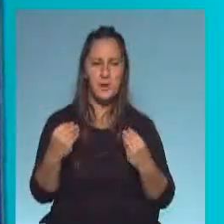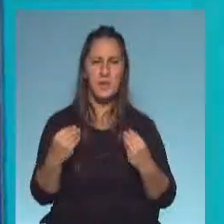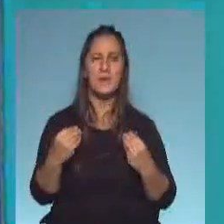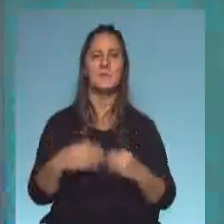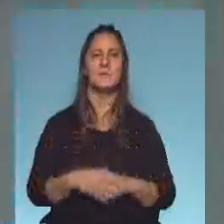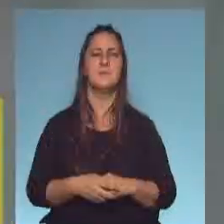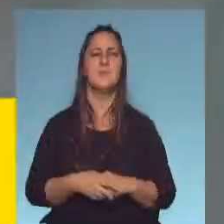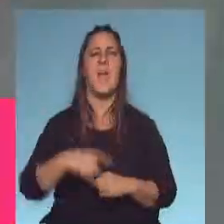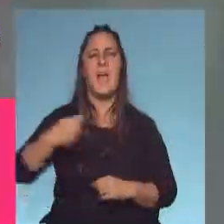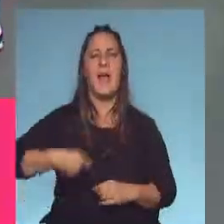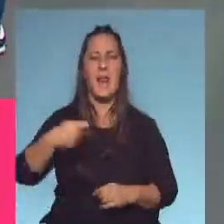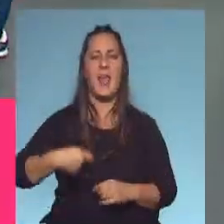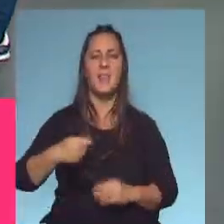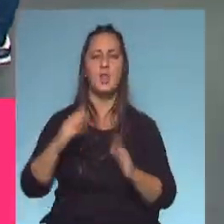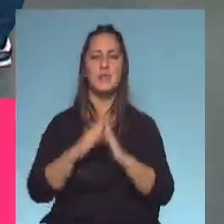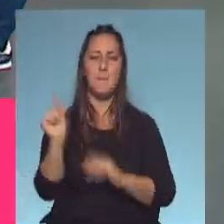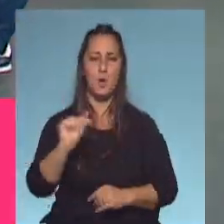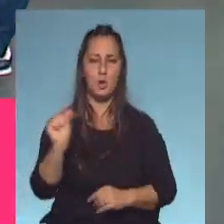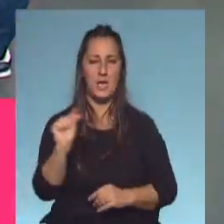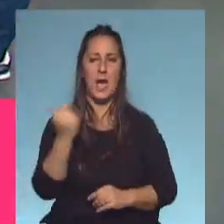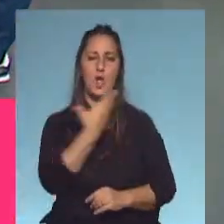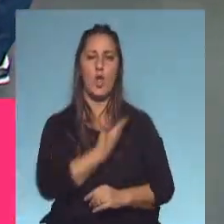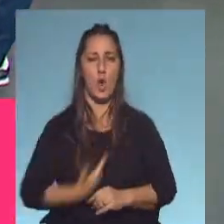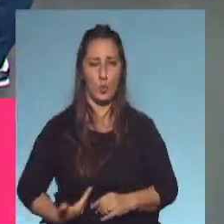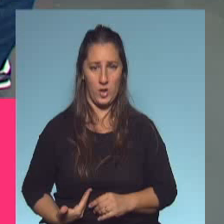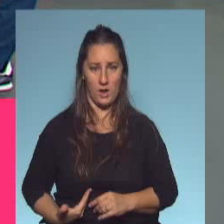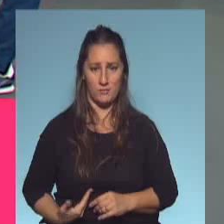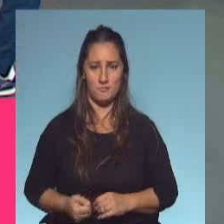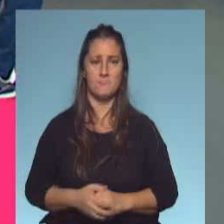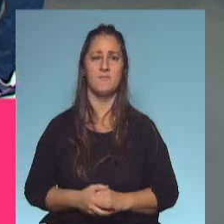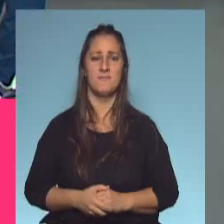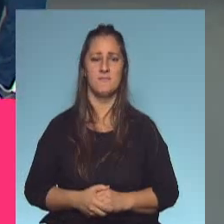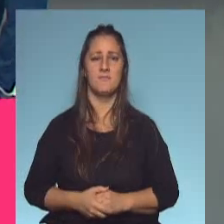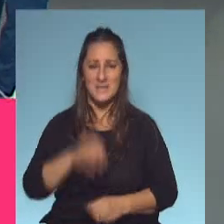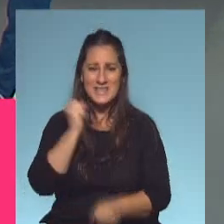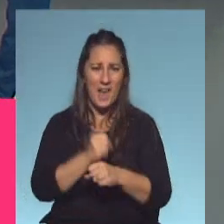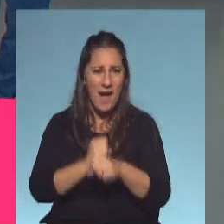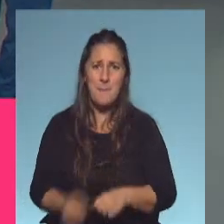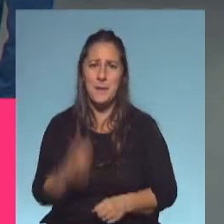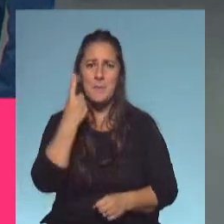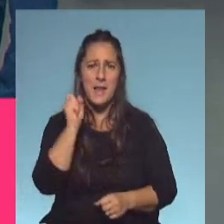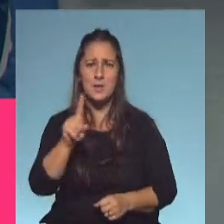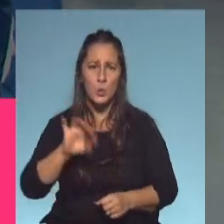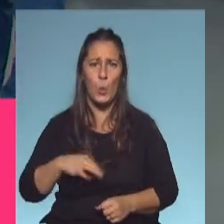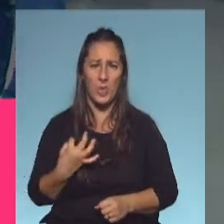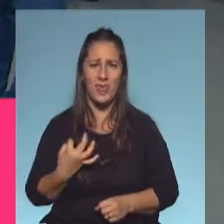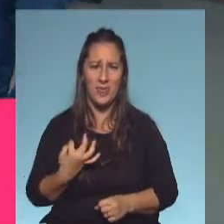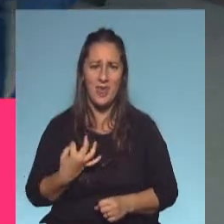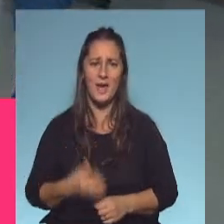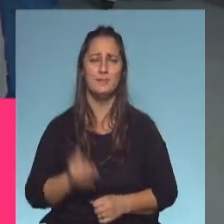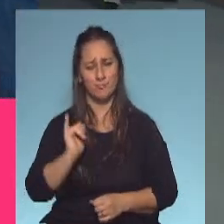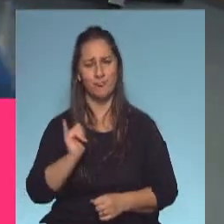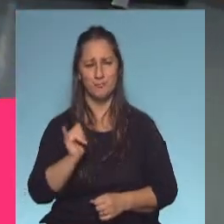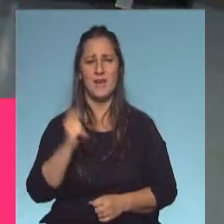vienen los créditos hipotecarios del gobierno, entonces... Vas a laburar por primera vez en tu vida, ¿eh? Sí, le pagan bien a